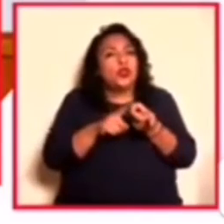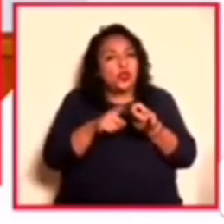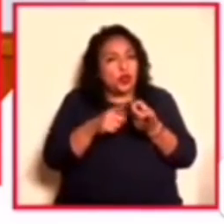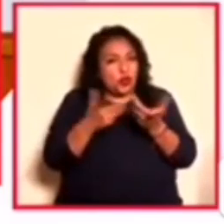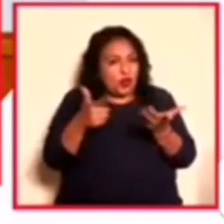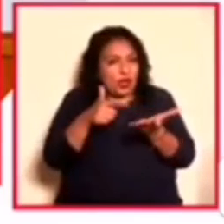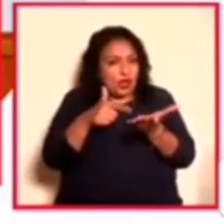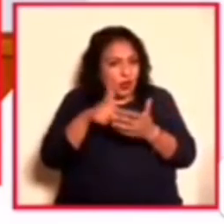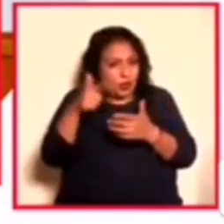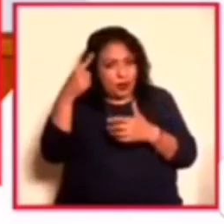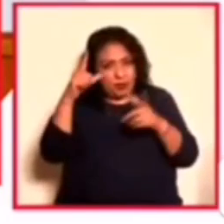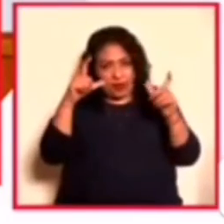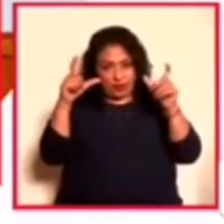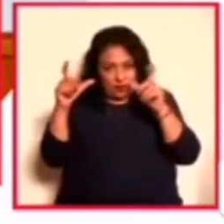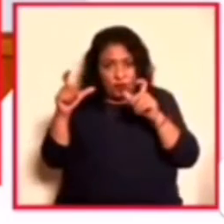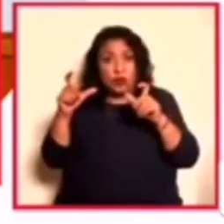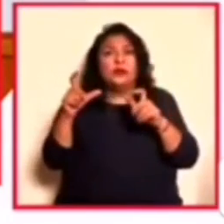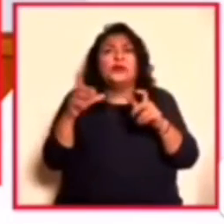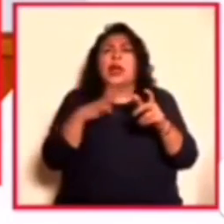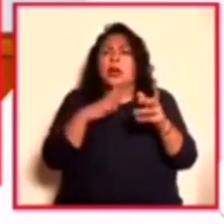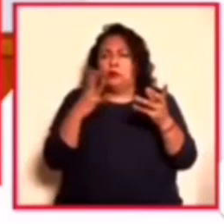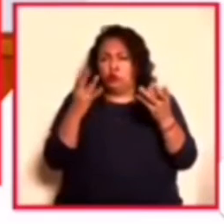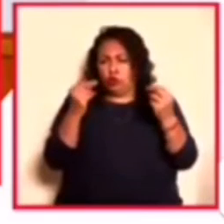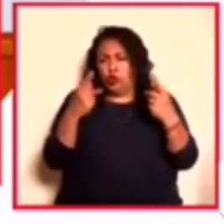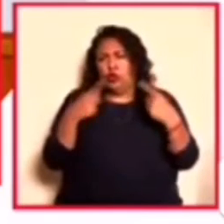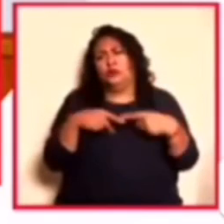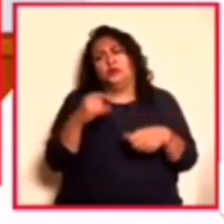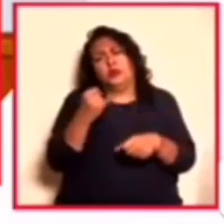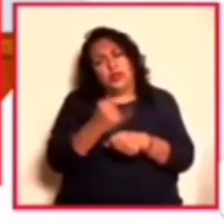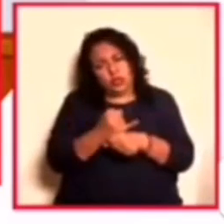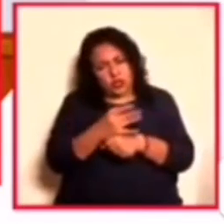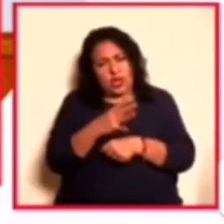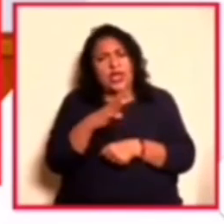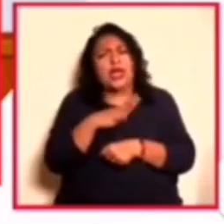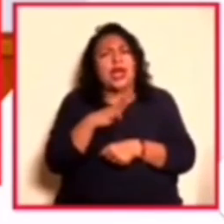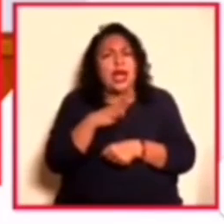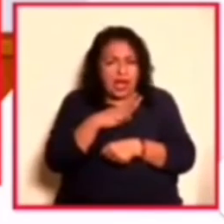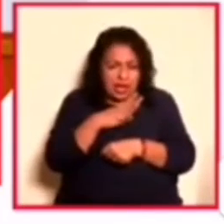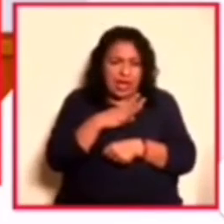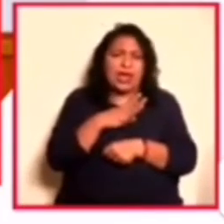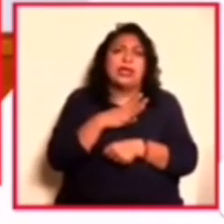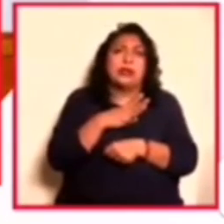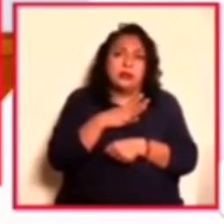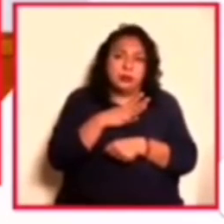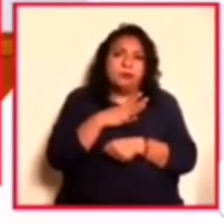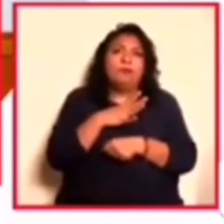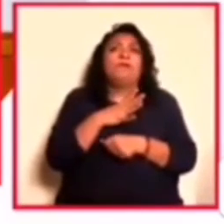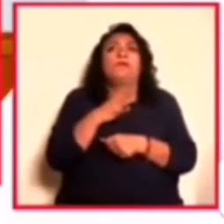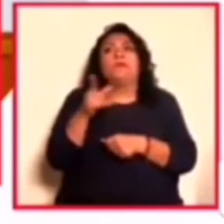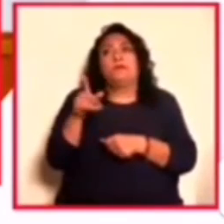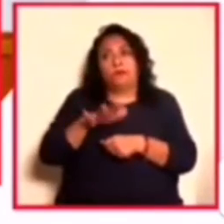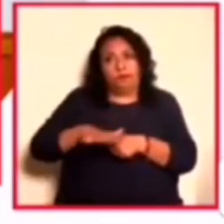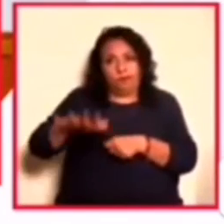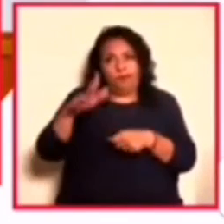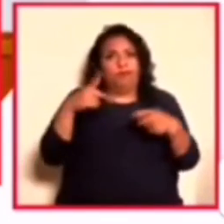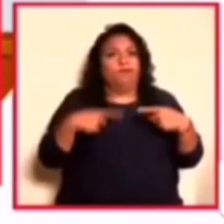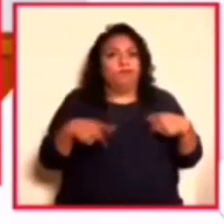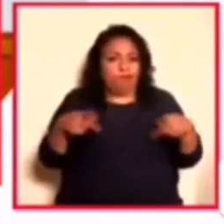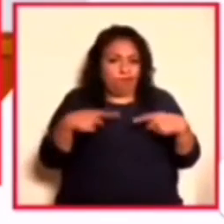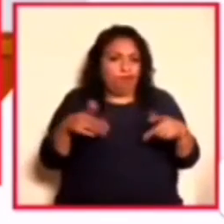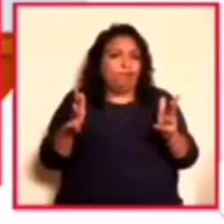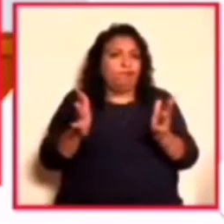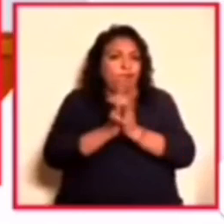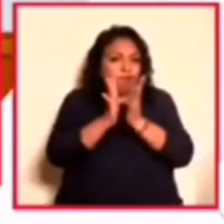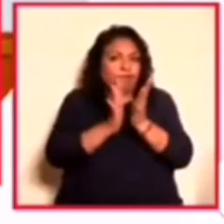virus porque hay muchos personajes porque está el público y